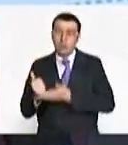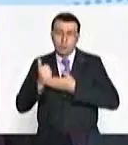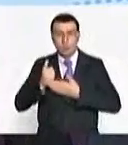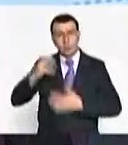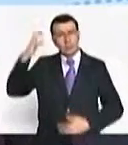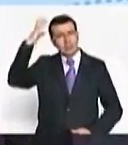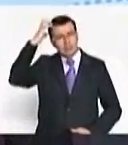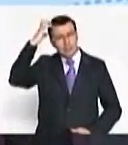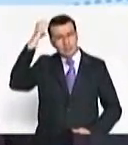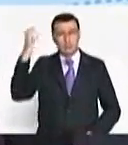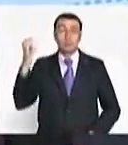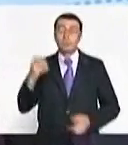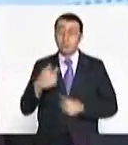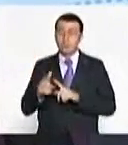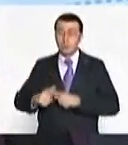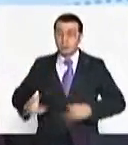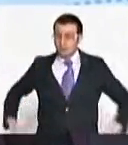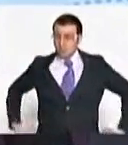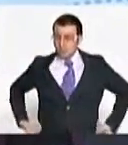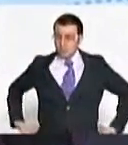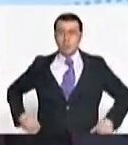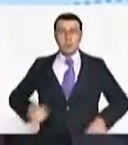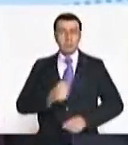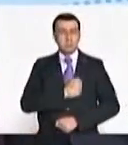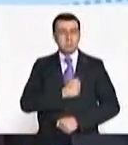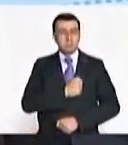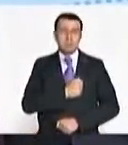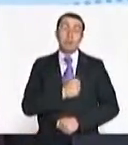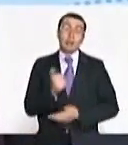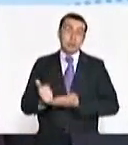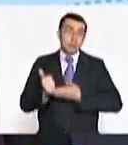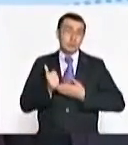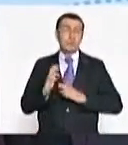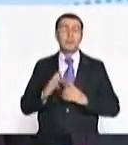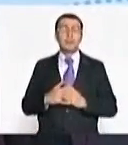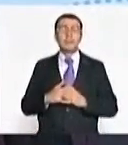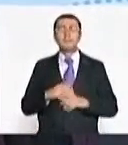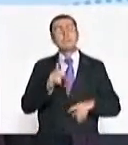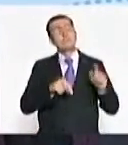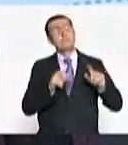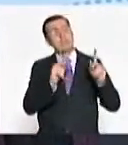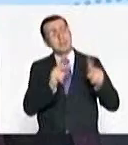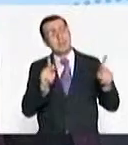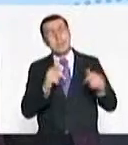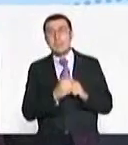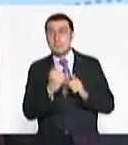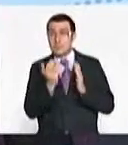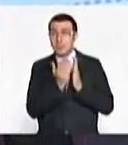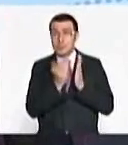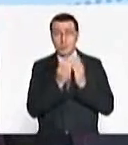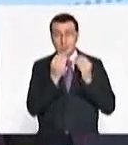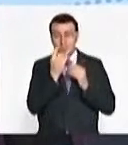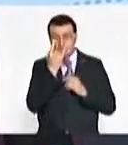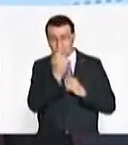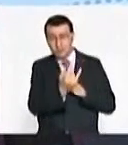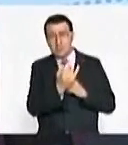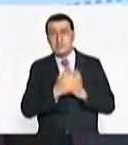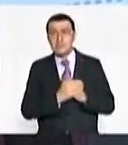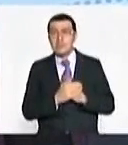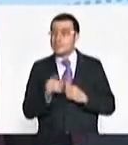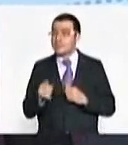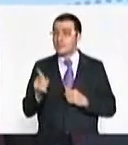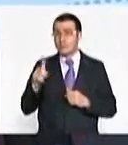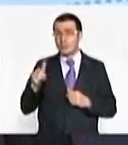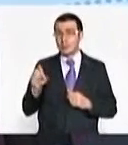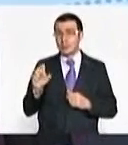y para el funcionamiento renal y cardiovascular. Hemos visto pacientes, y hay un estudio muy interesante, doctor, de selenio